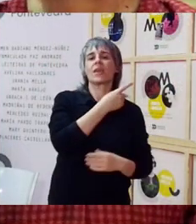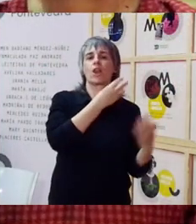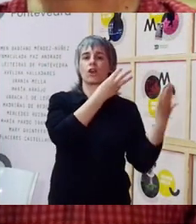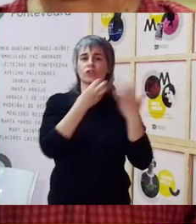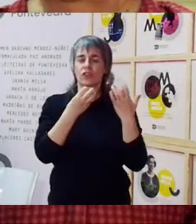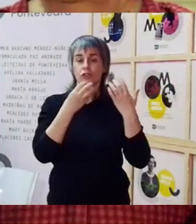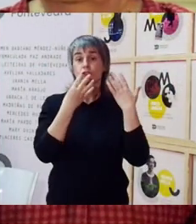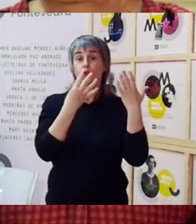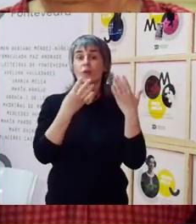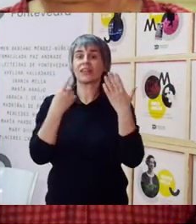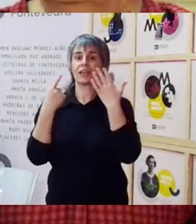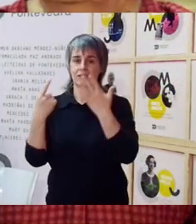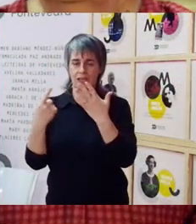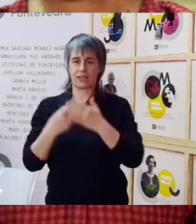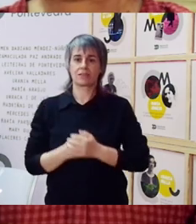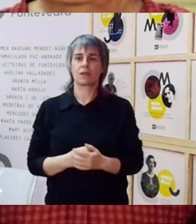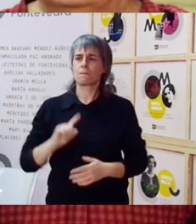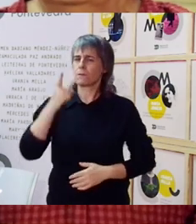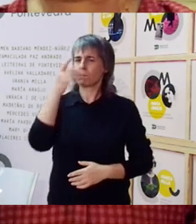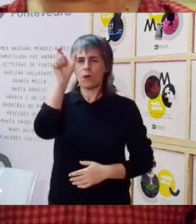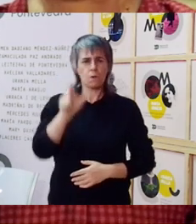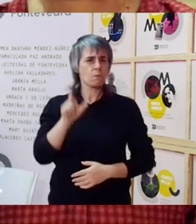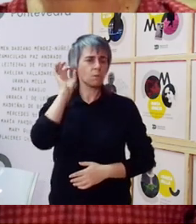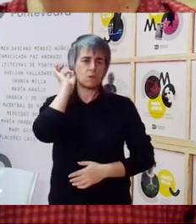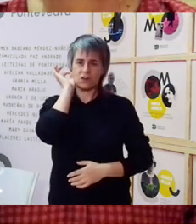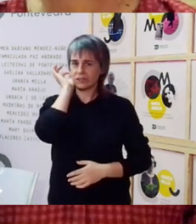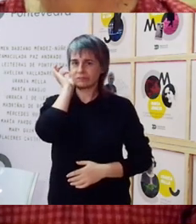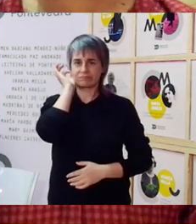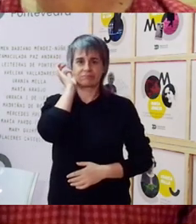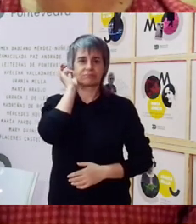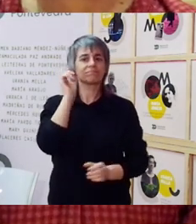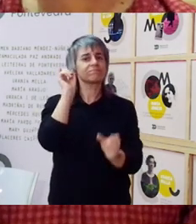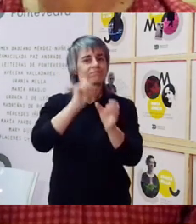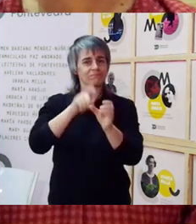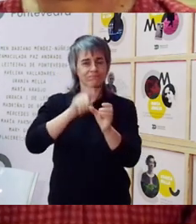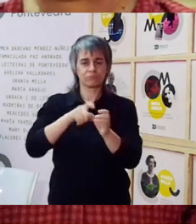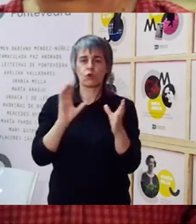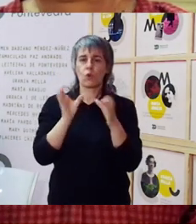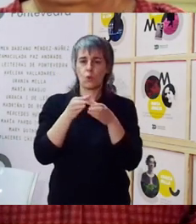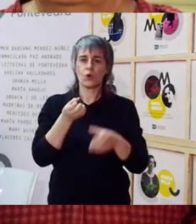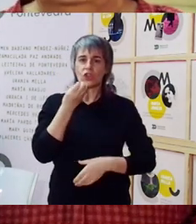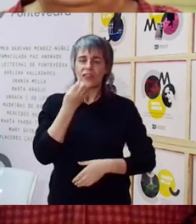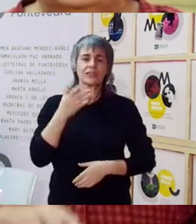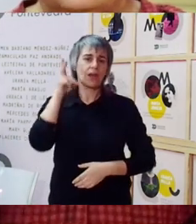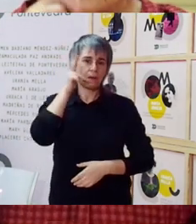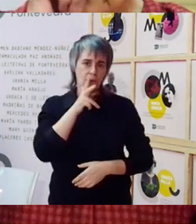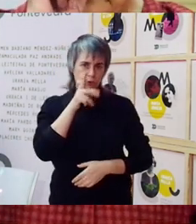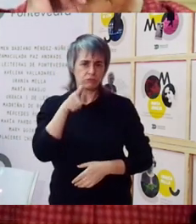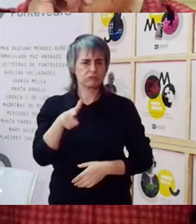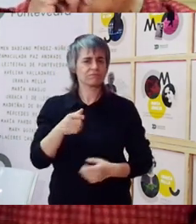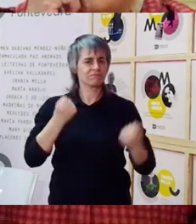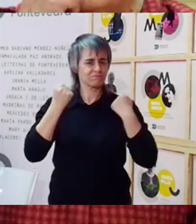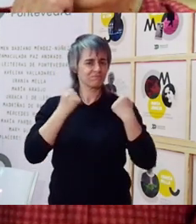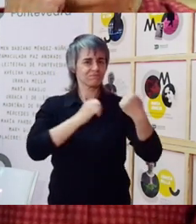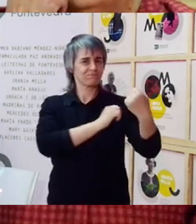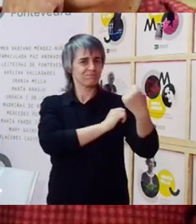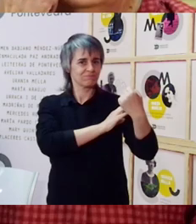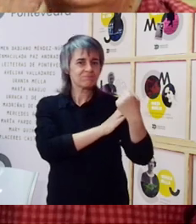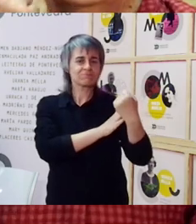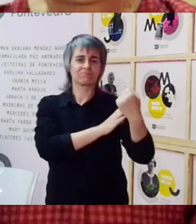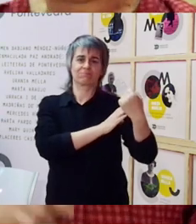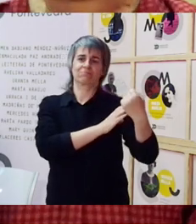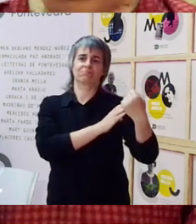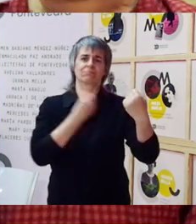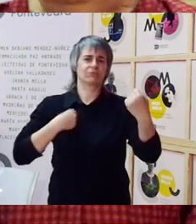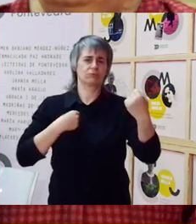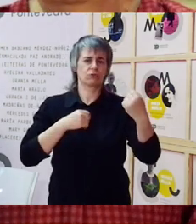1896. Foi a primeira muller militante da Agrupación Socialista de Vigo. Foi unha muller brava e amosouno en todas